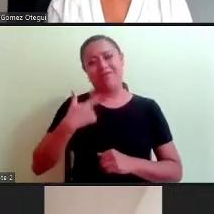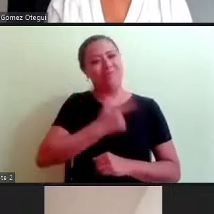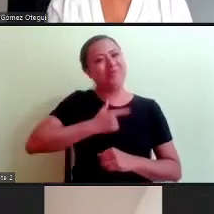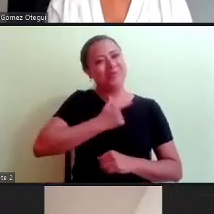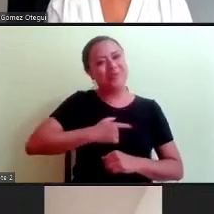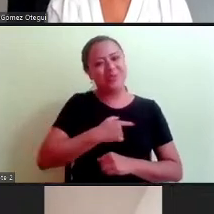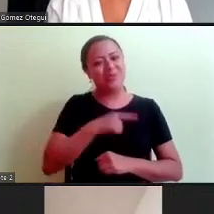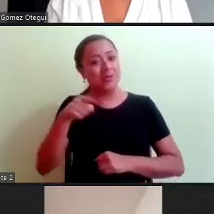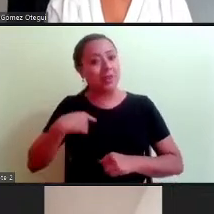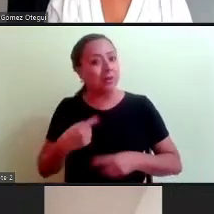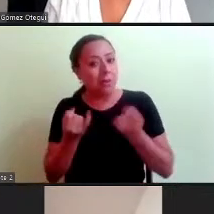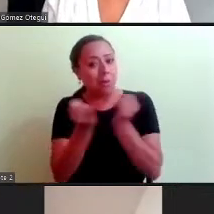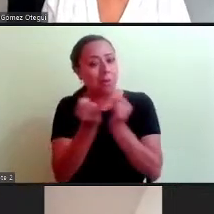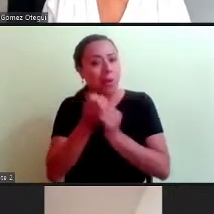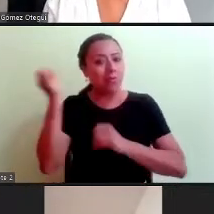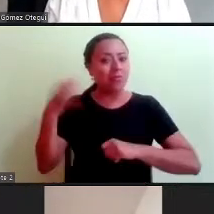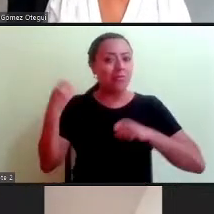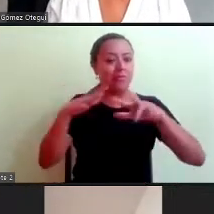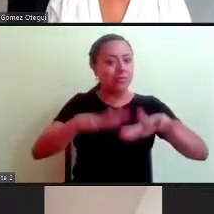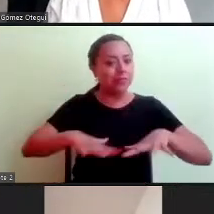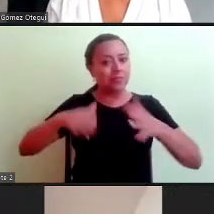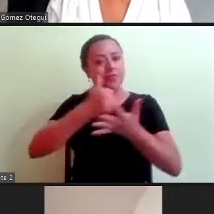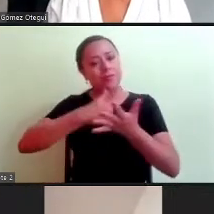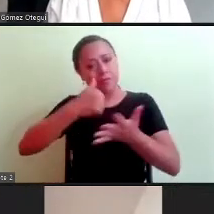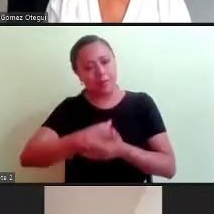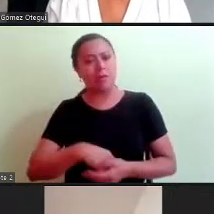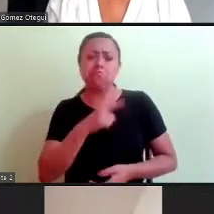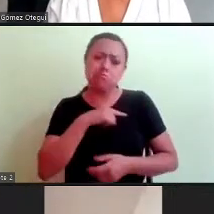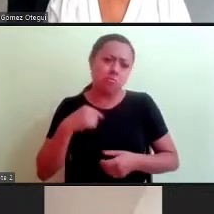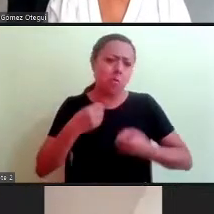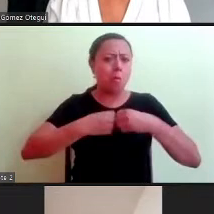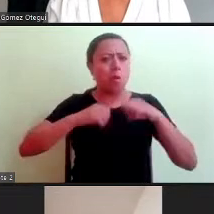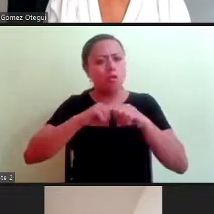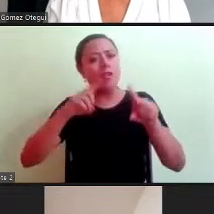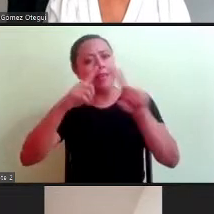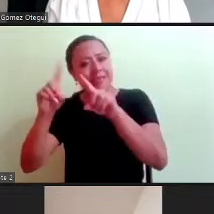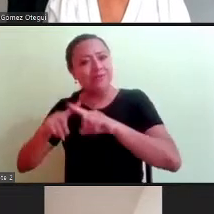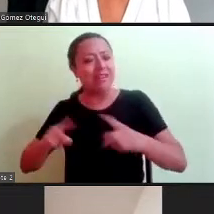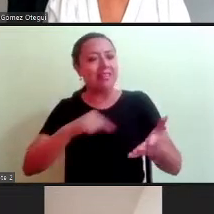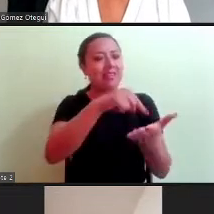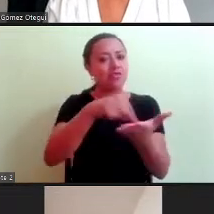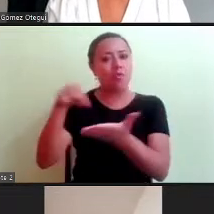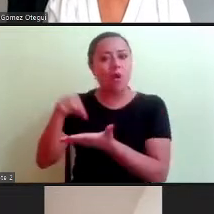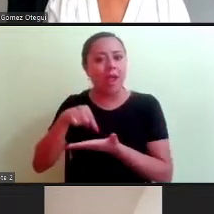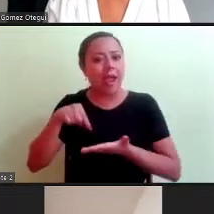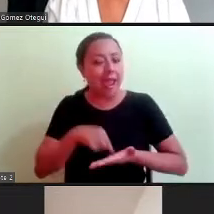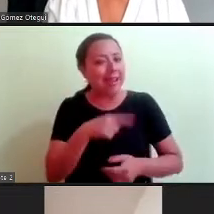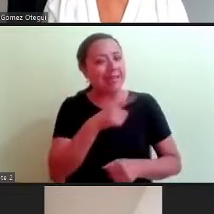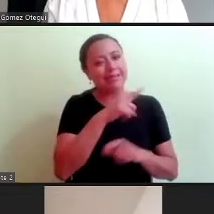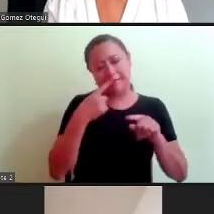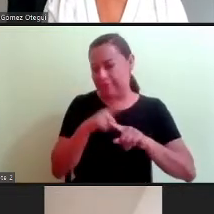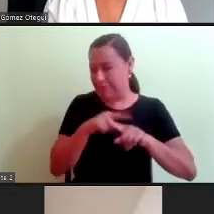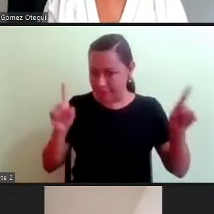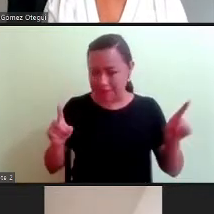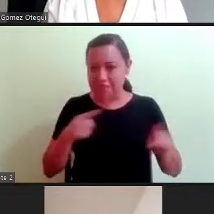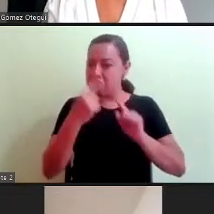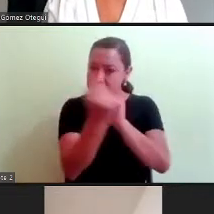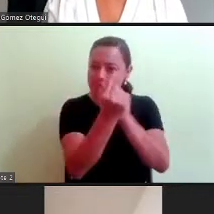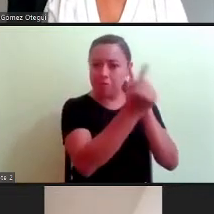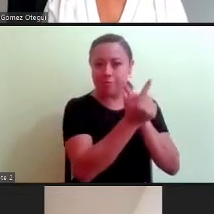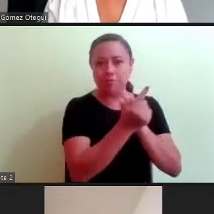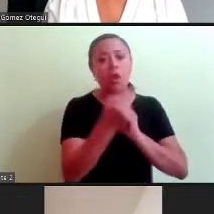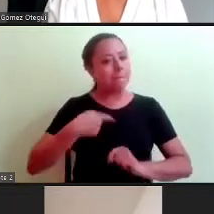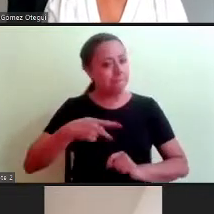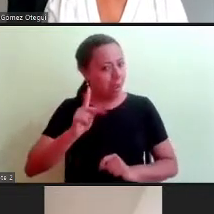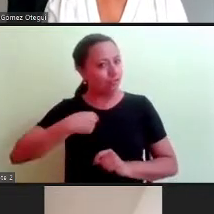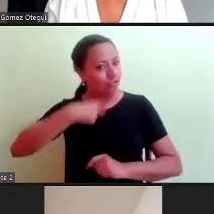tenido muchas otras oportunidades de encontrarnos en otros espacios y sé que realizarás un extraordinario trabajo al frente de esta